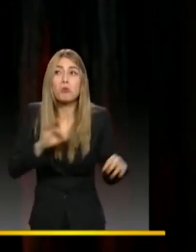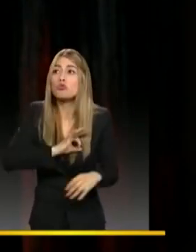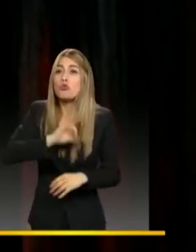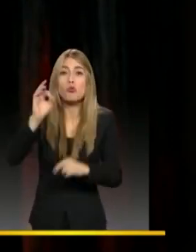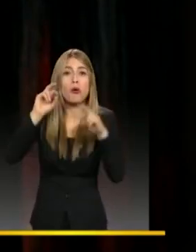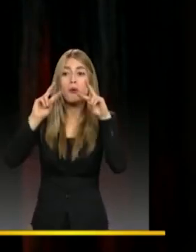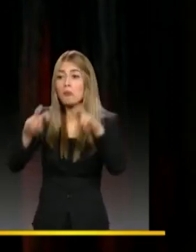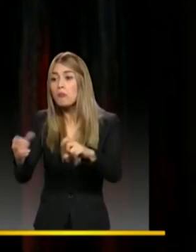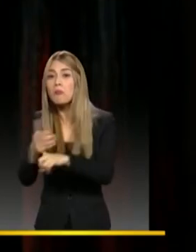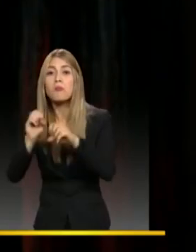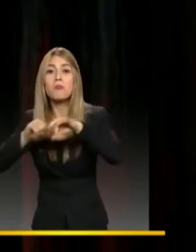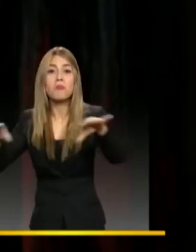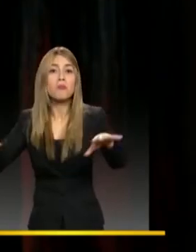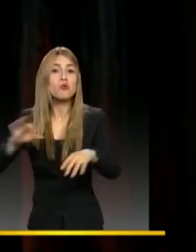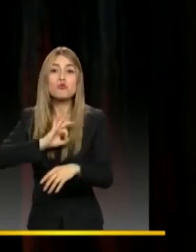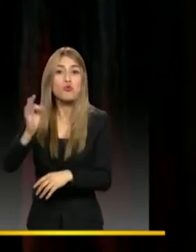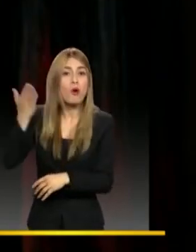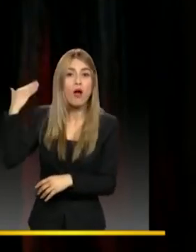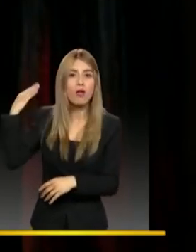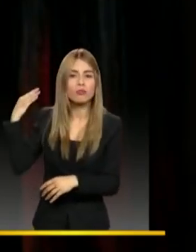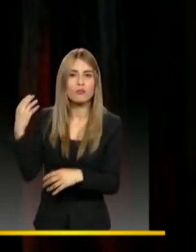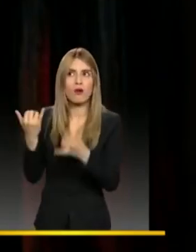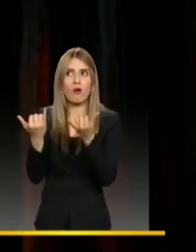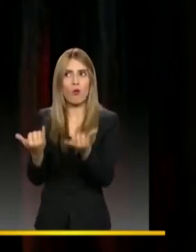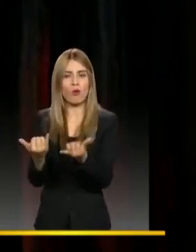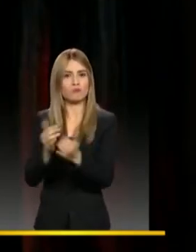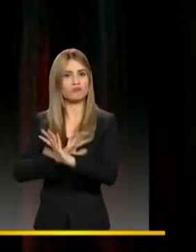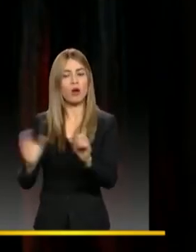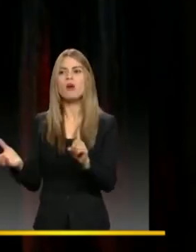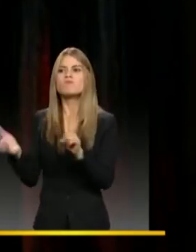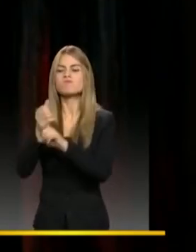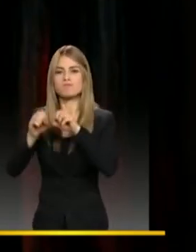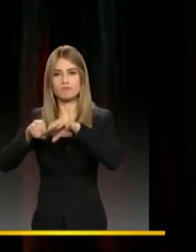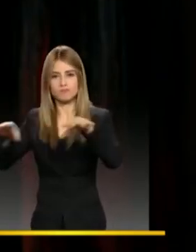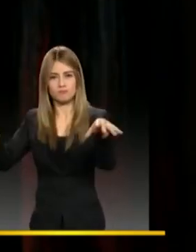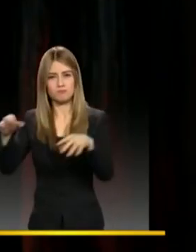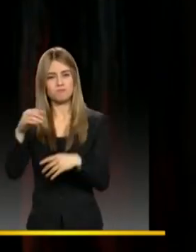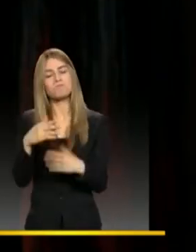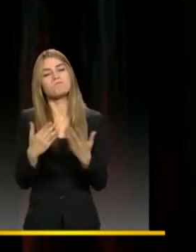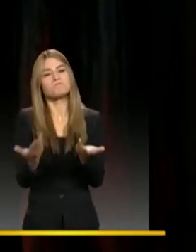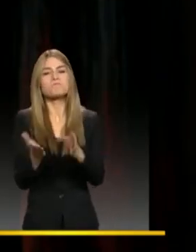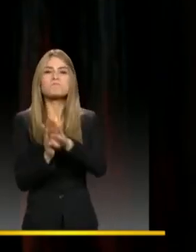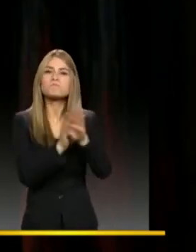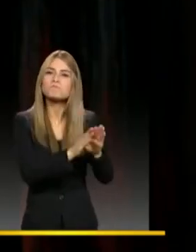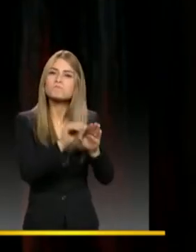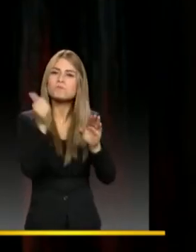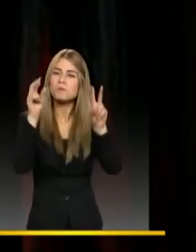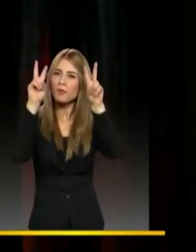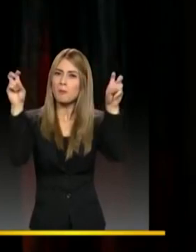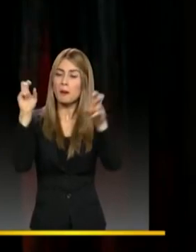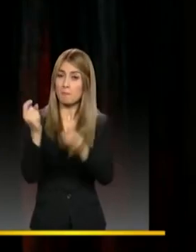año de transición. No permitamos que los odios ni los rencores se impongan.